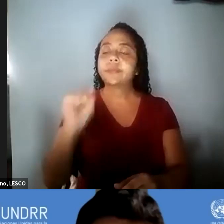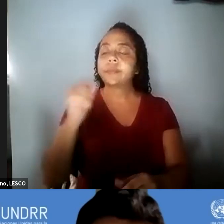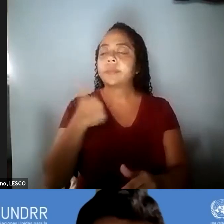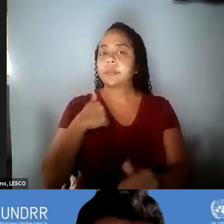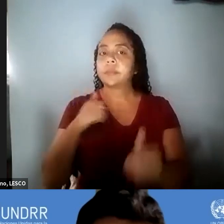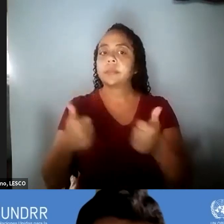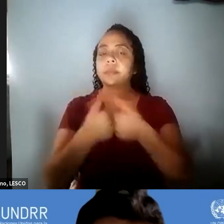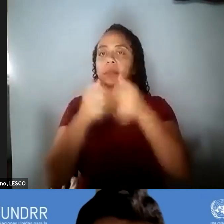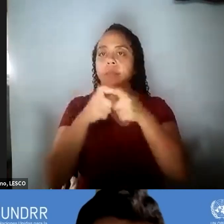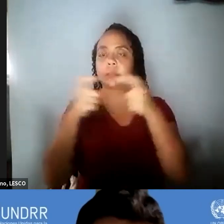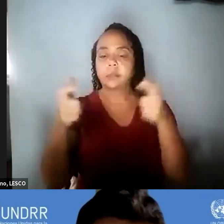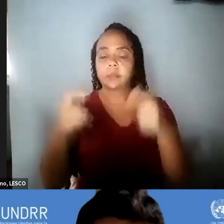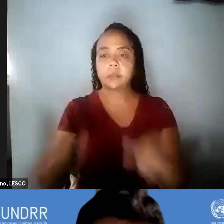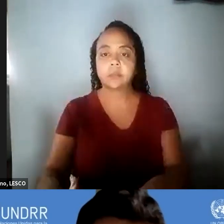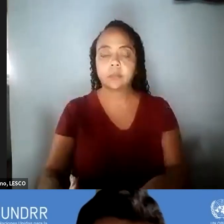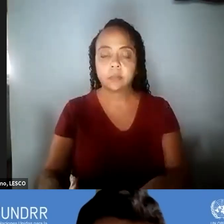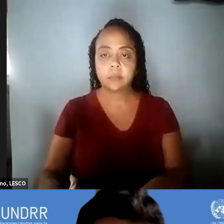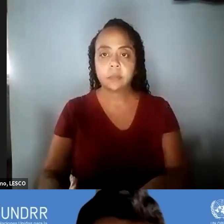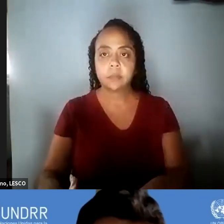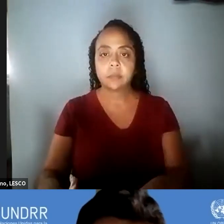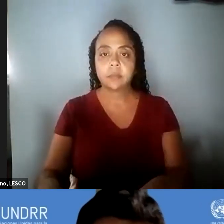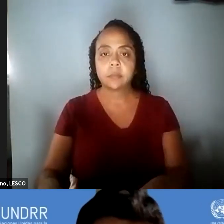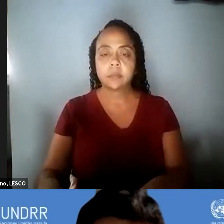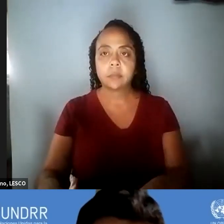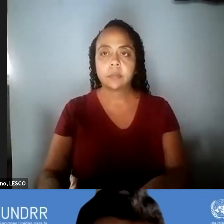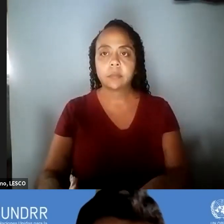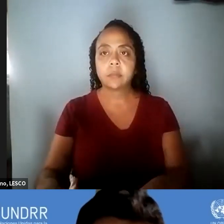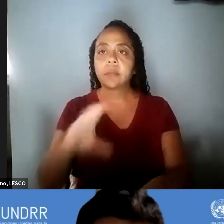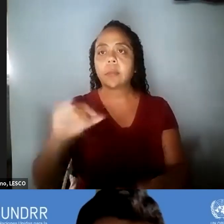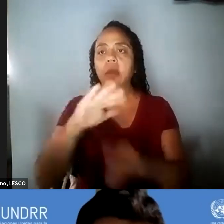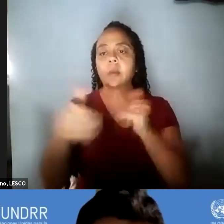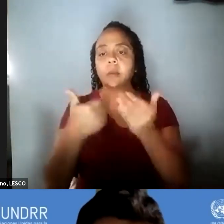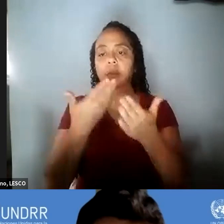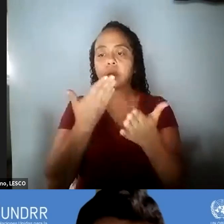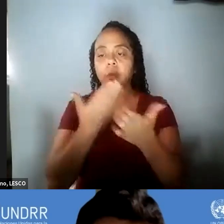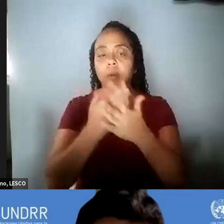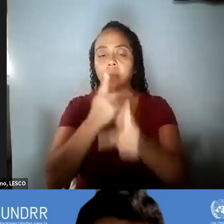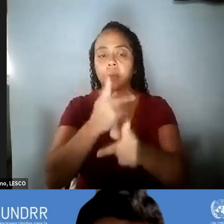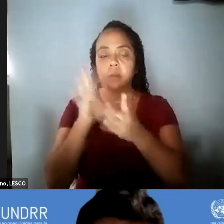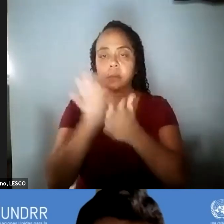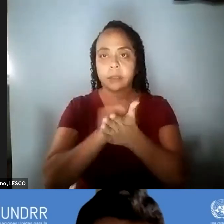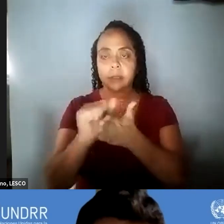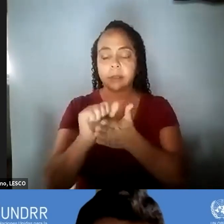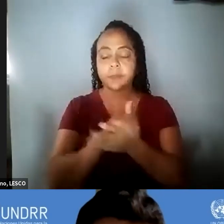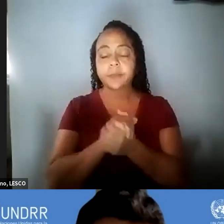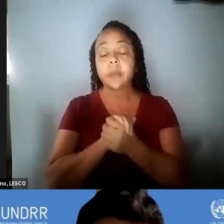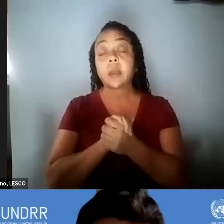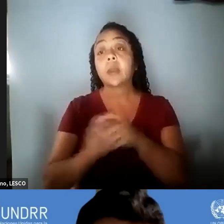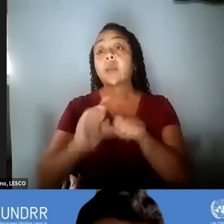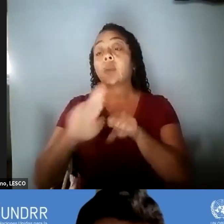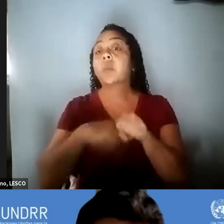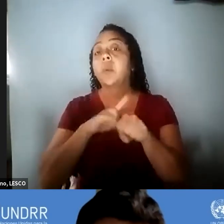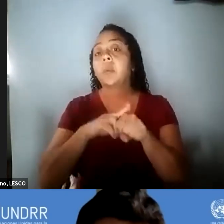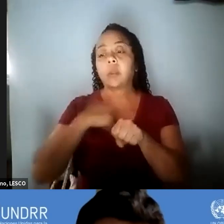grande por la fecha que se tiene en américa latina y todo lo que viene siendo prevención de desastre normalmente pensamos